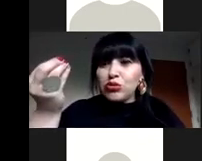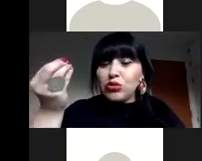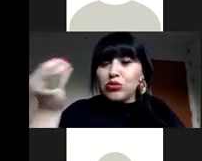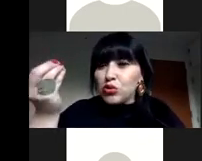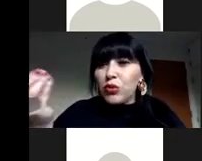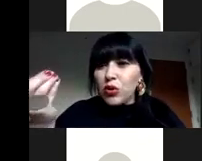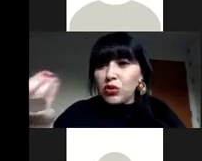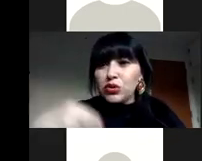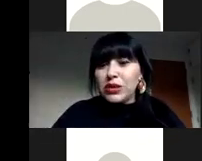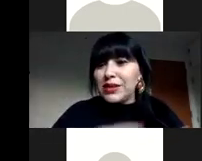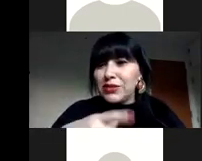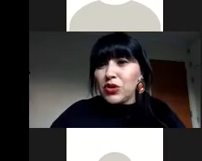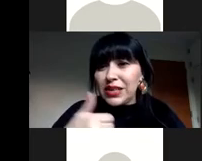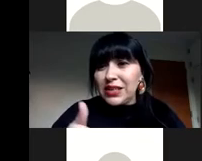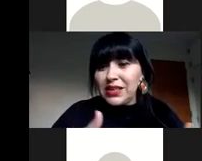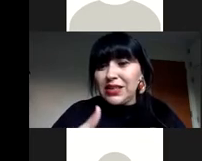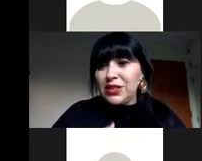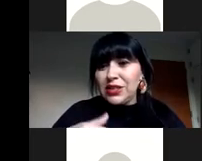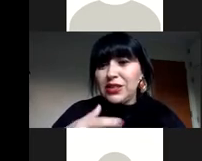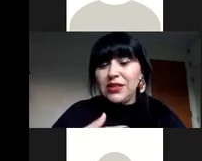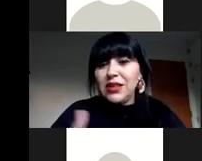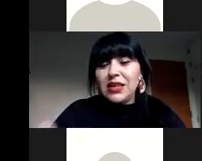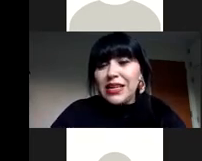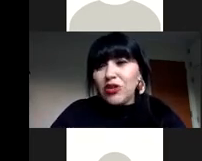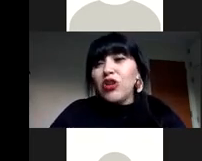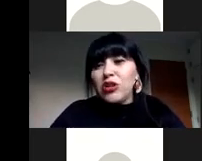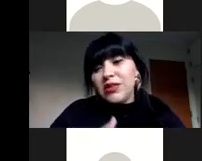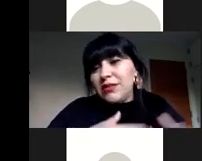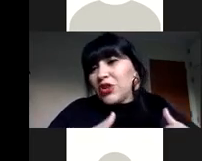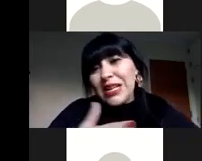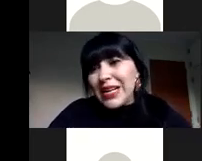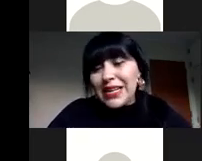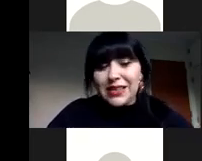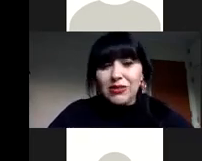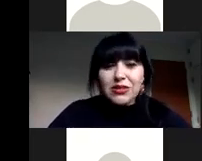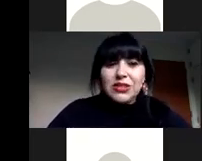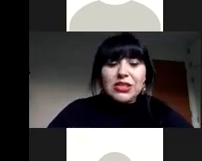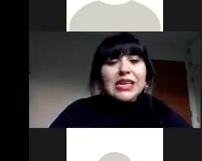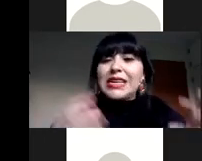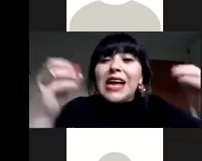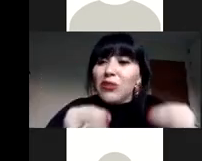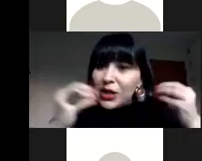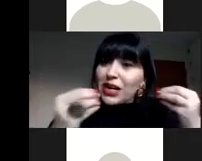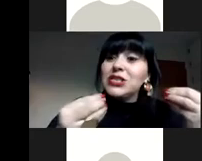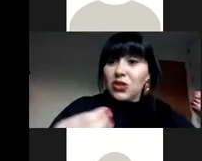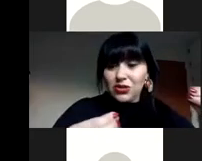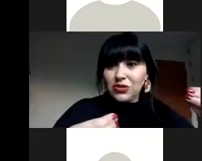los consumos de drogas y alcohol y drogas legales, digo.